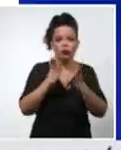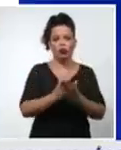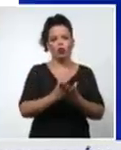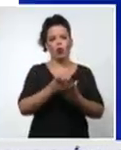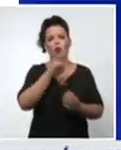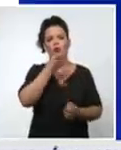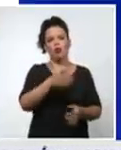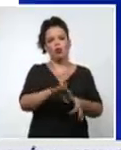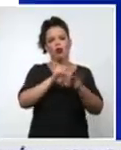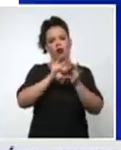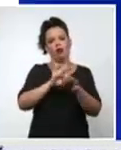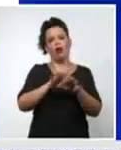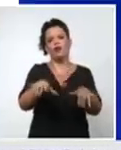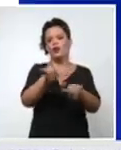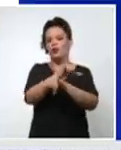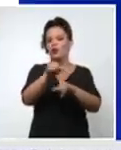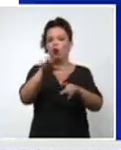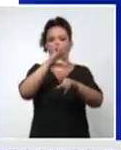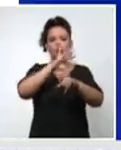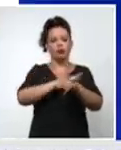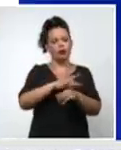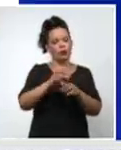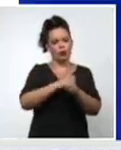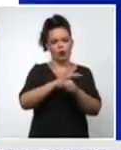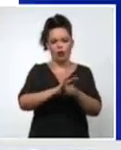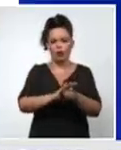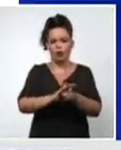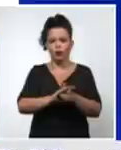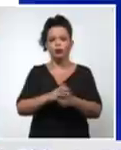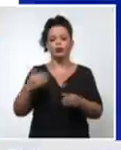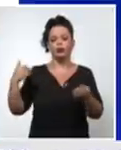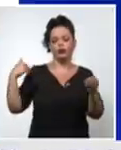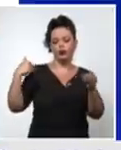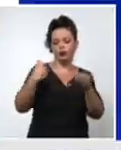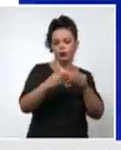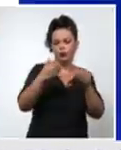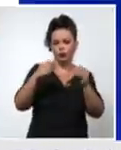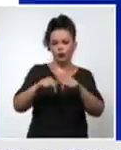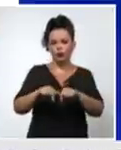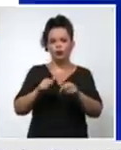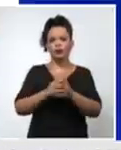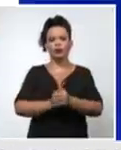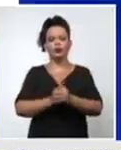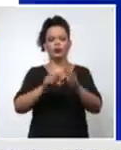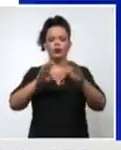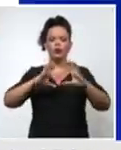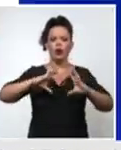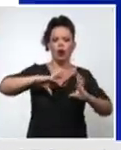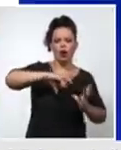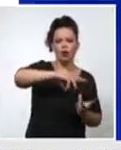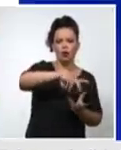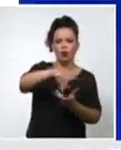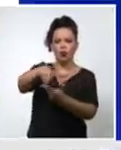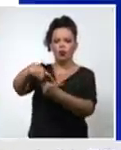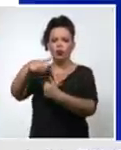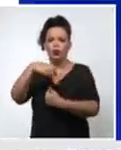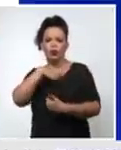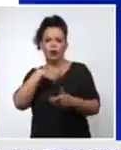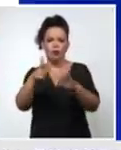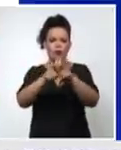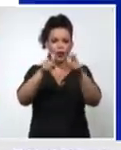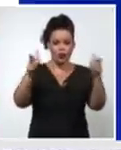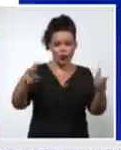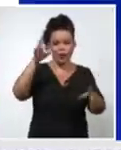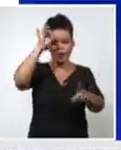semanas en los países, en el mundo, hay un incremento en el sexo femenino